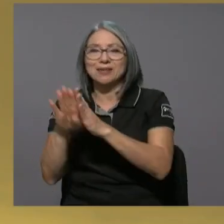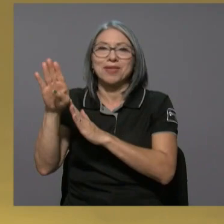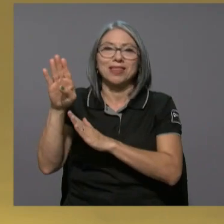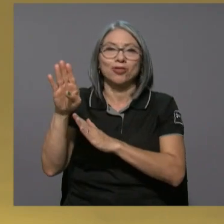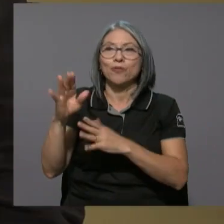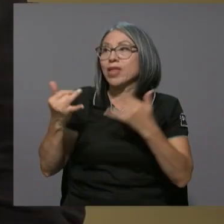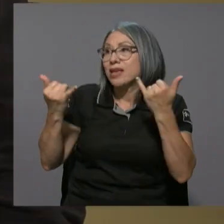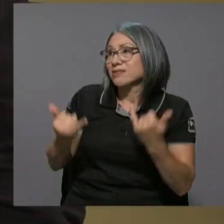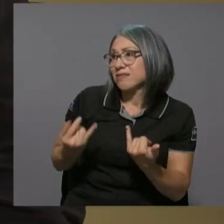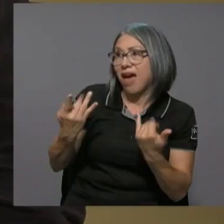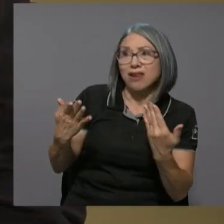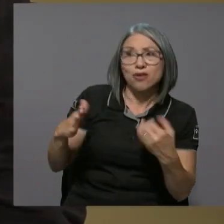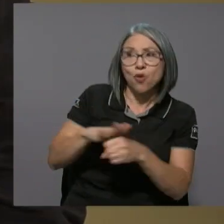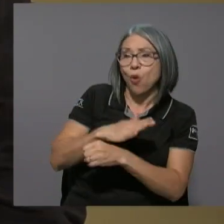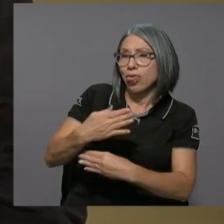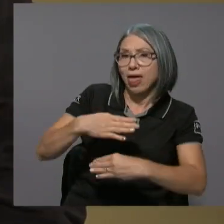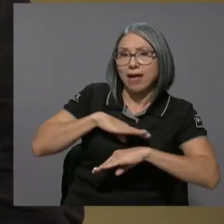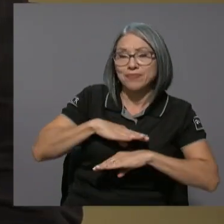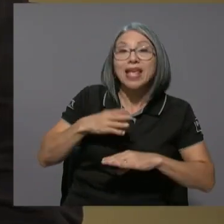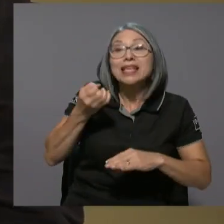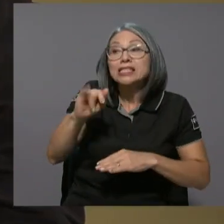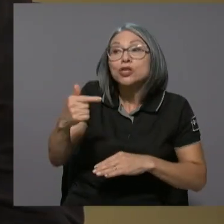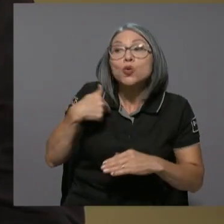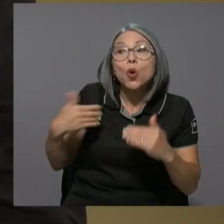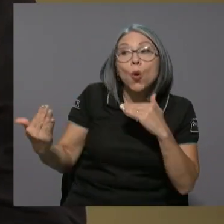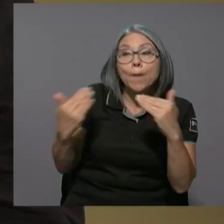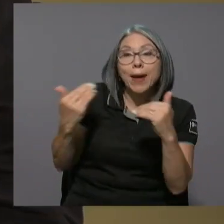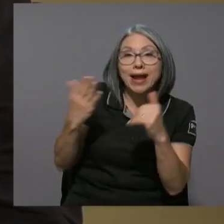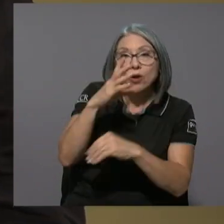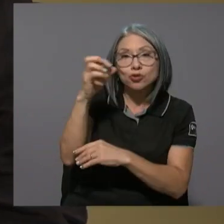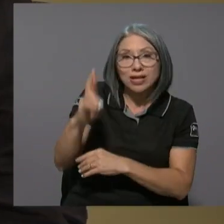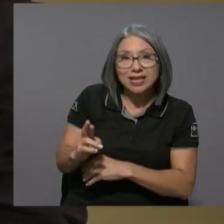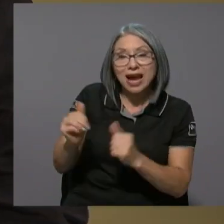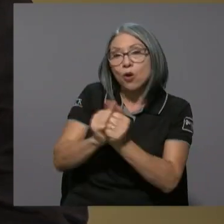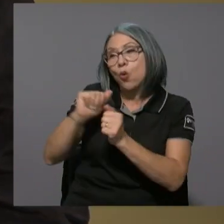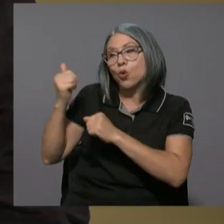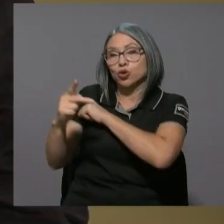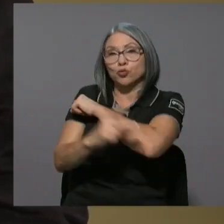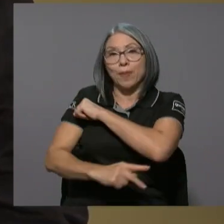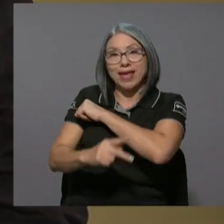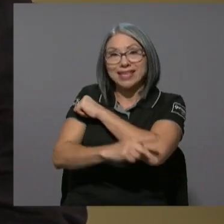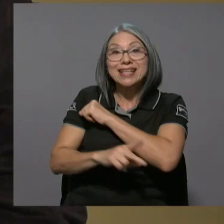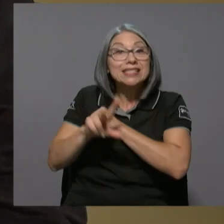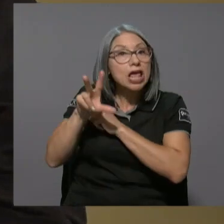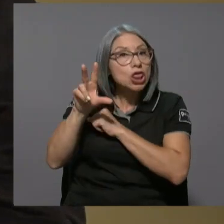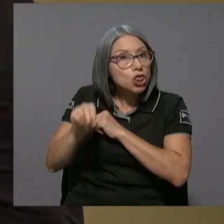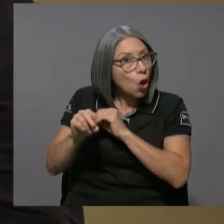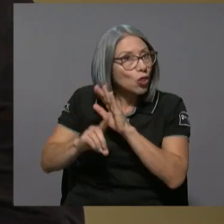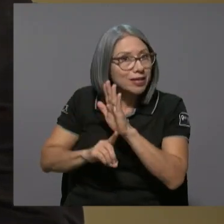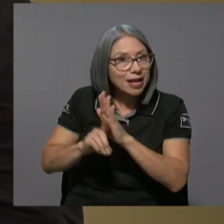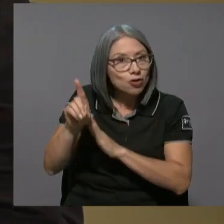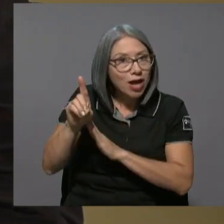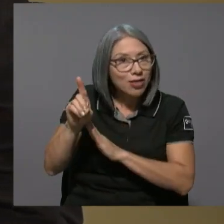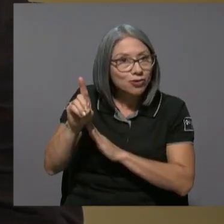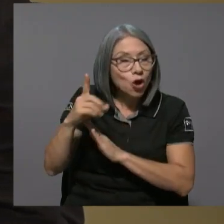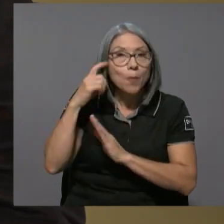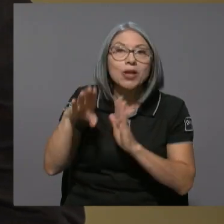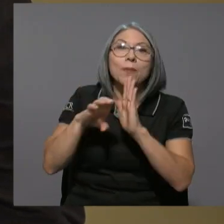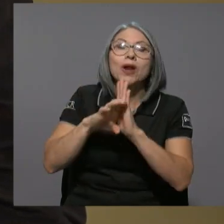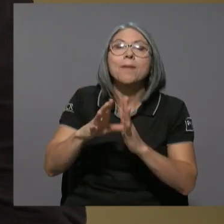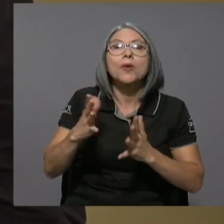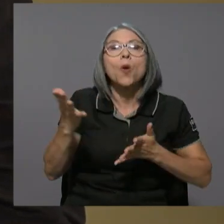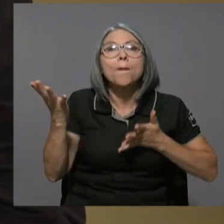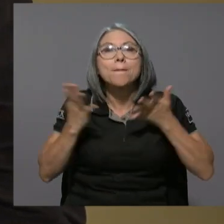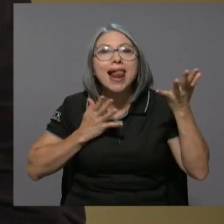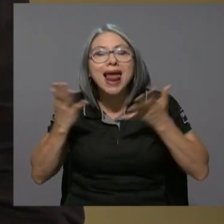no da, ¿verdad? Incluso si uno compara Costa Rica con otros países, incluso no desarrollados, porque ya países como Malasia, por